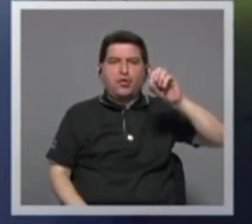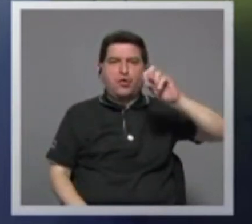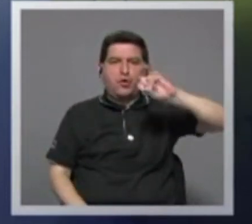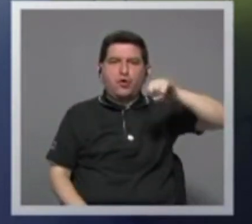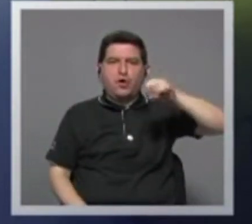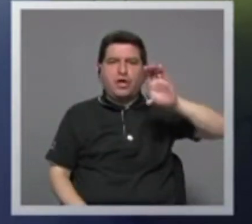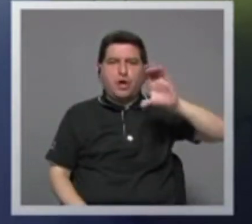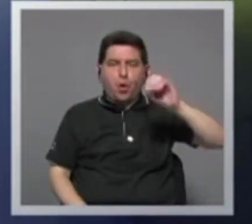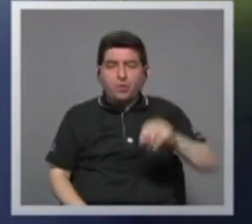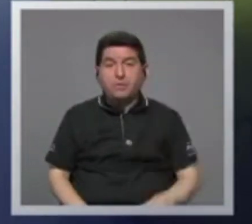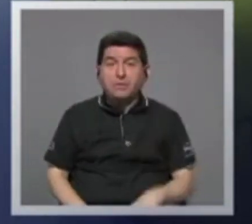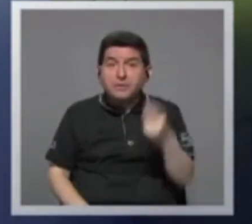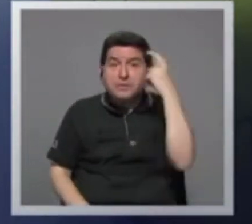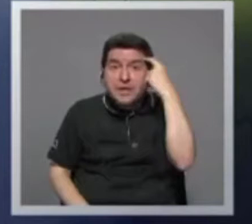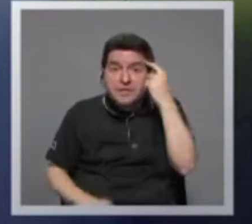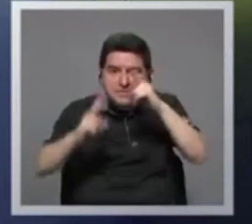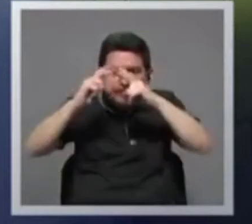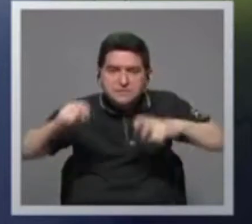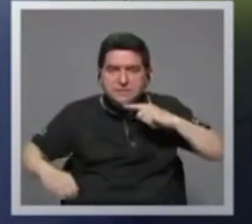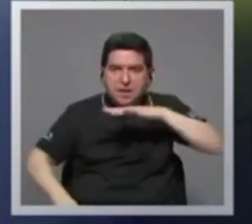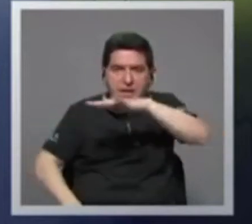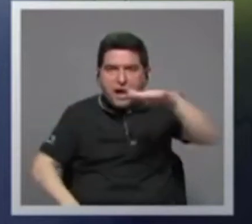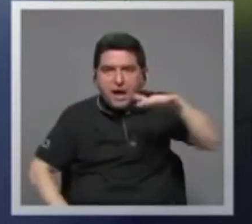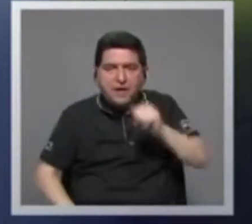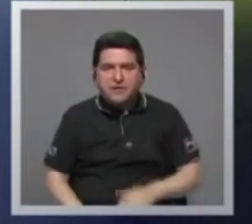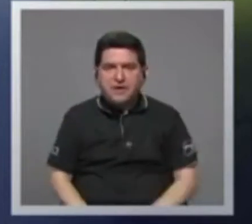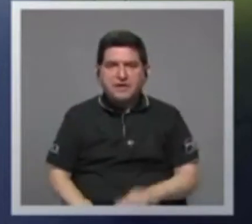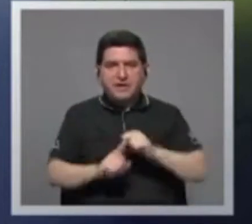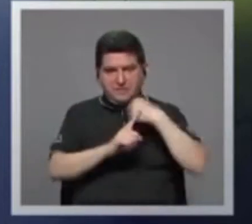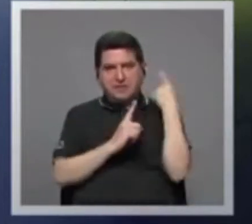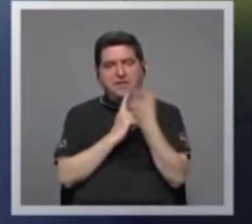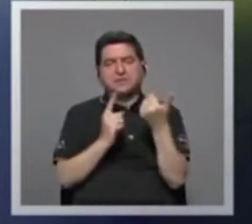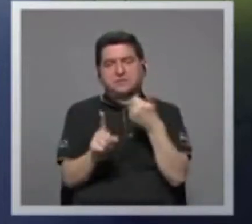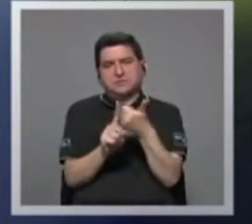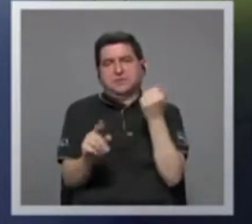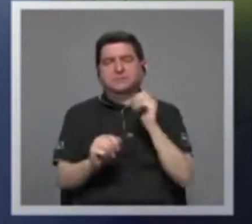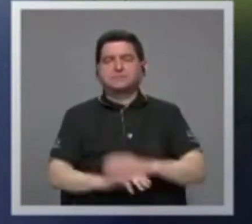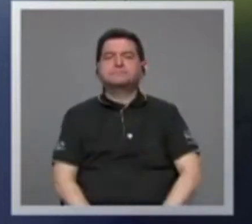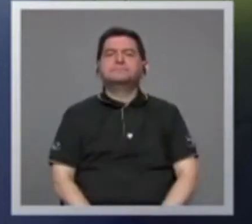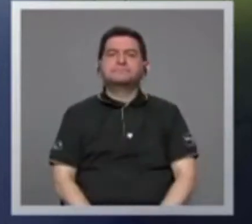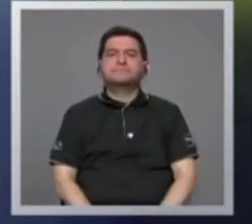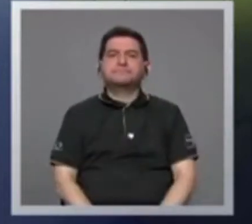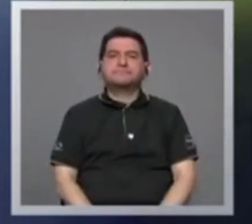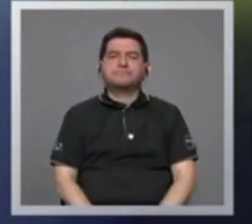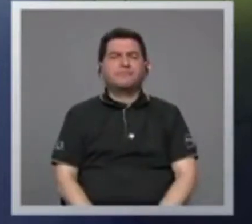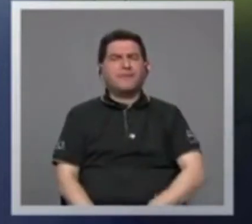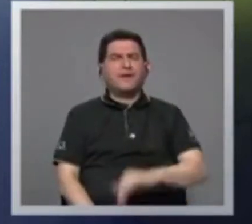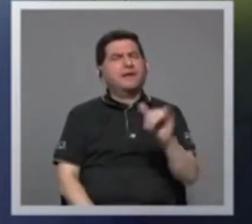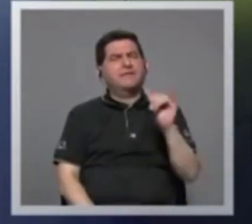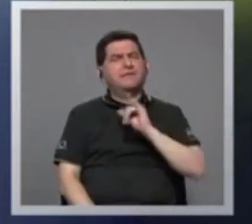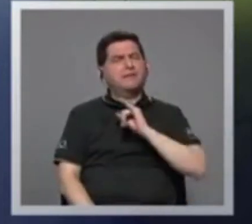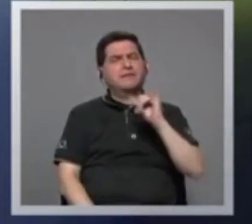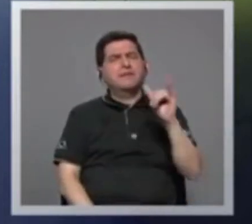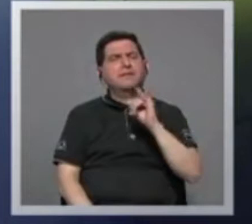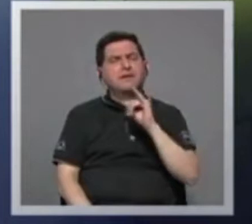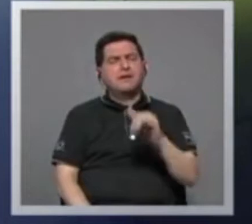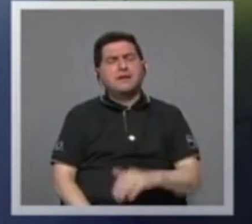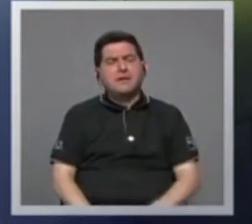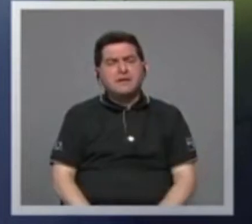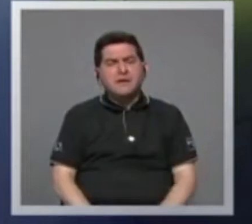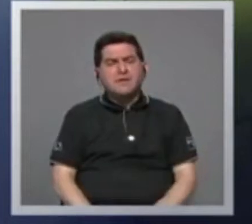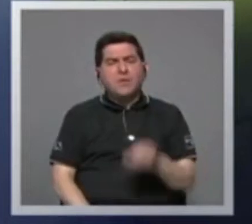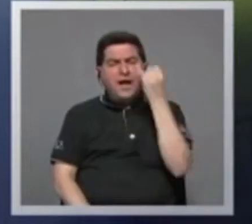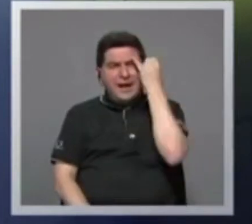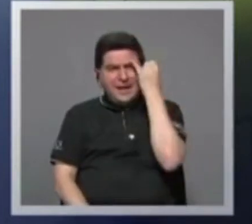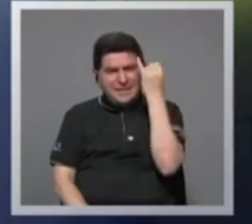analizando realidades como la de una sociedad. Pensando en esa misma